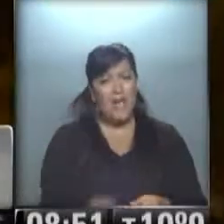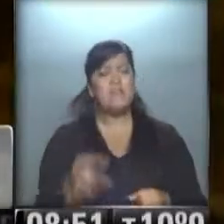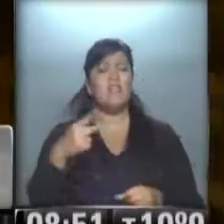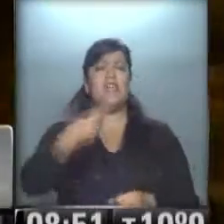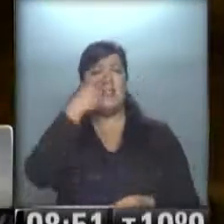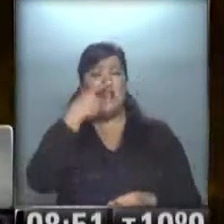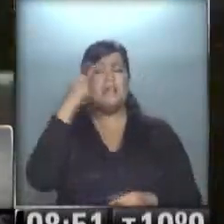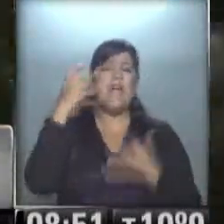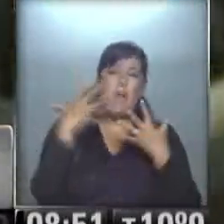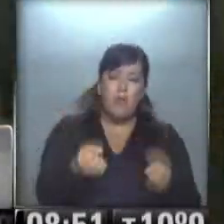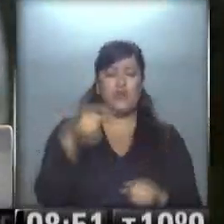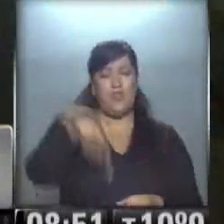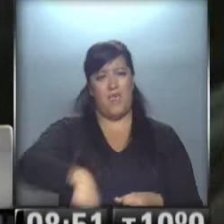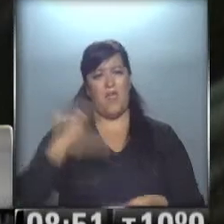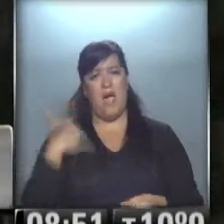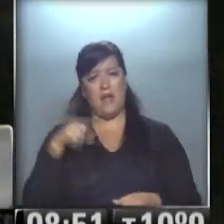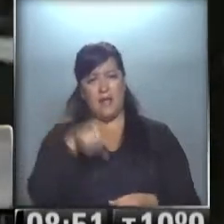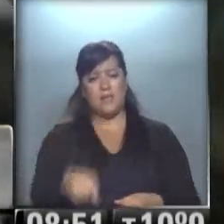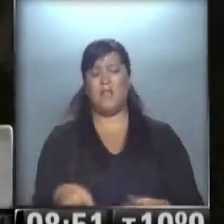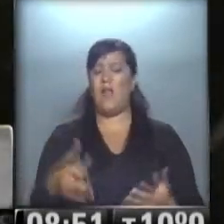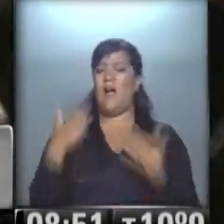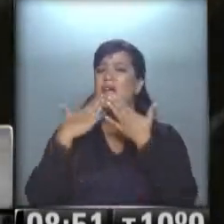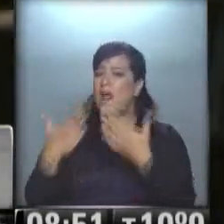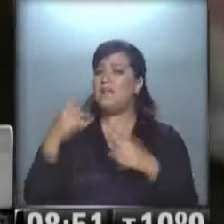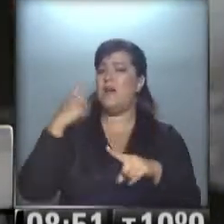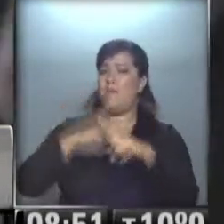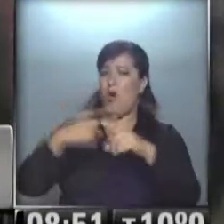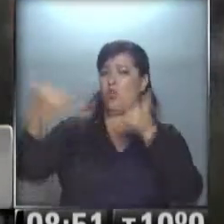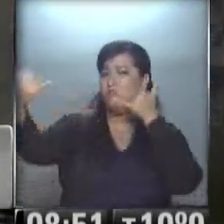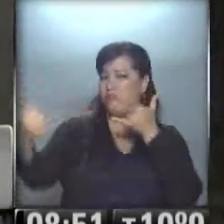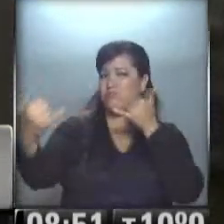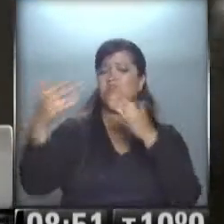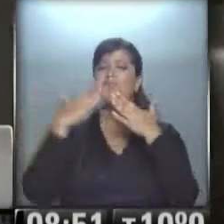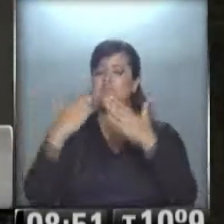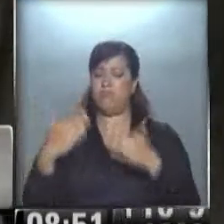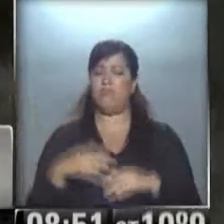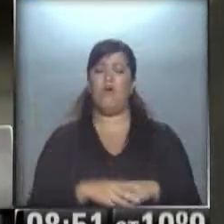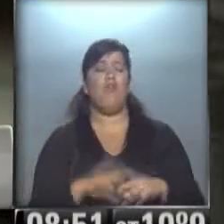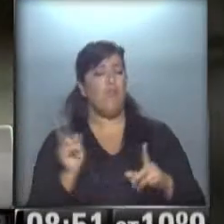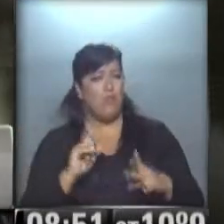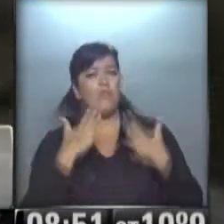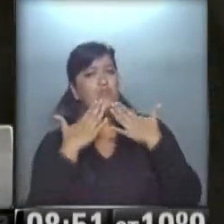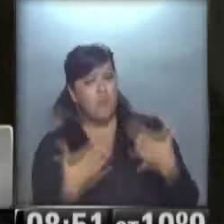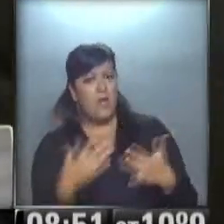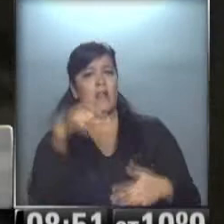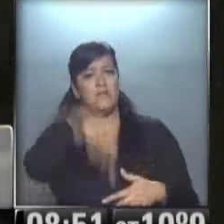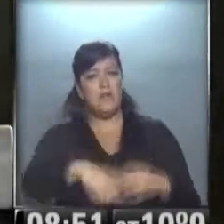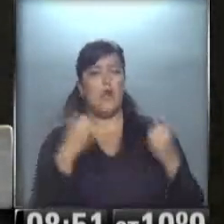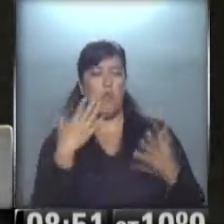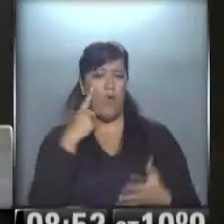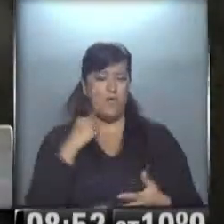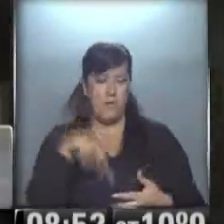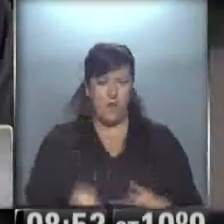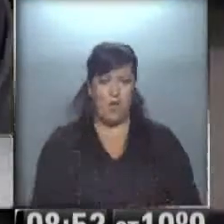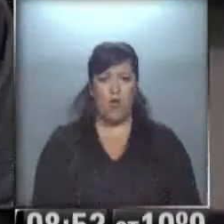los argentinos. Diputado Francioni, le agradecemos este contacto con la televisión pública. No, muchísimas gracias a ustedes y que tengan buenos días. El